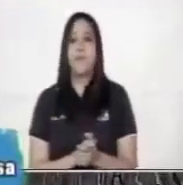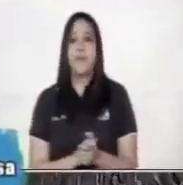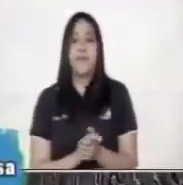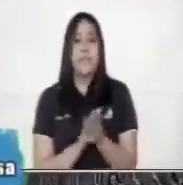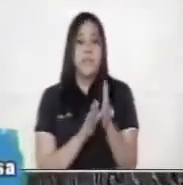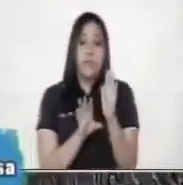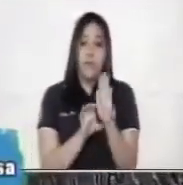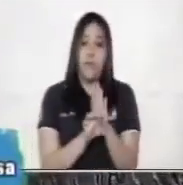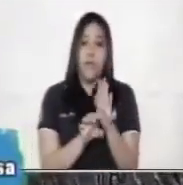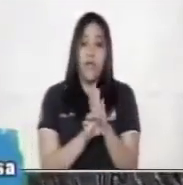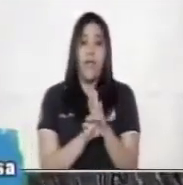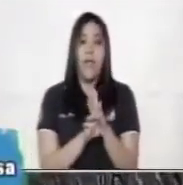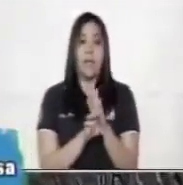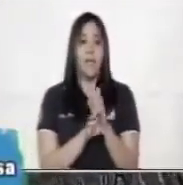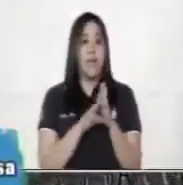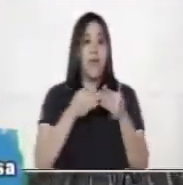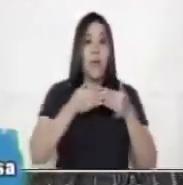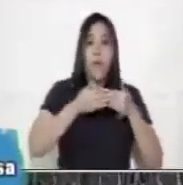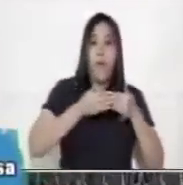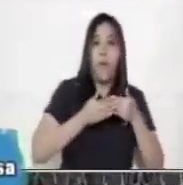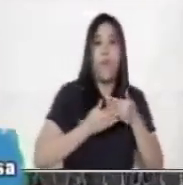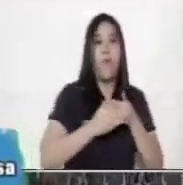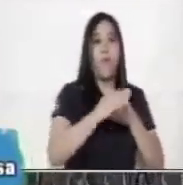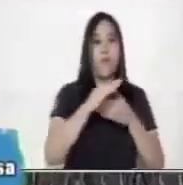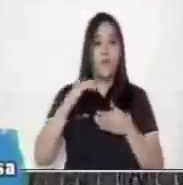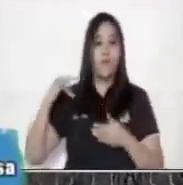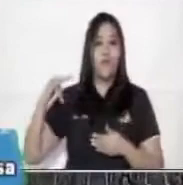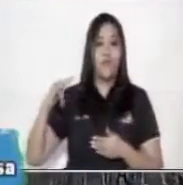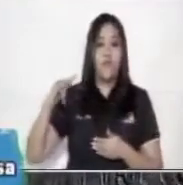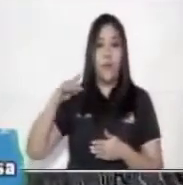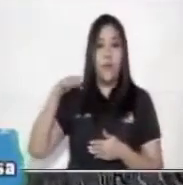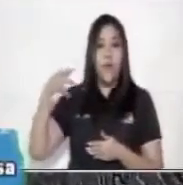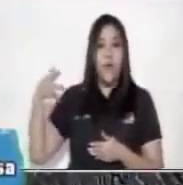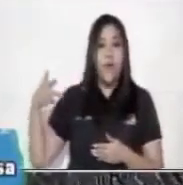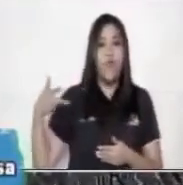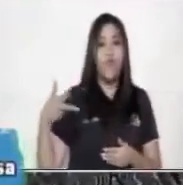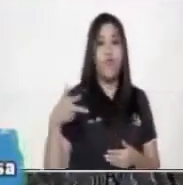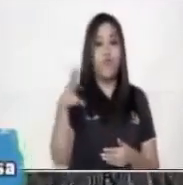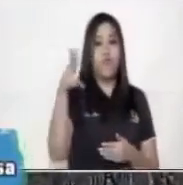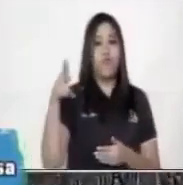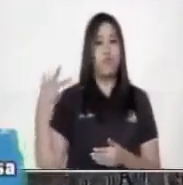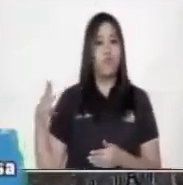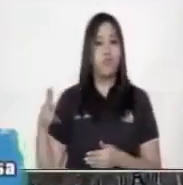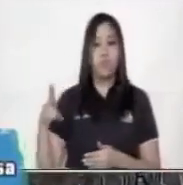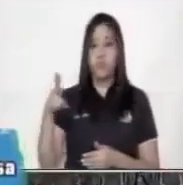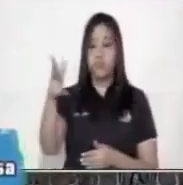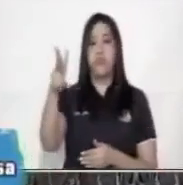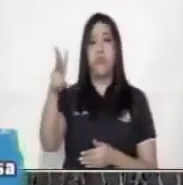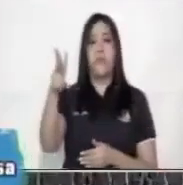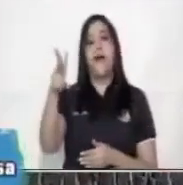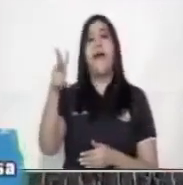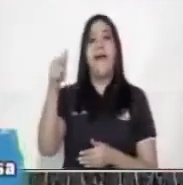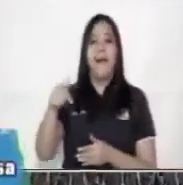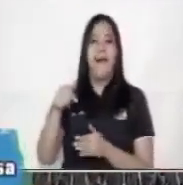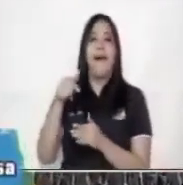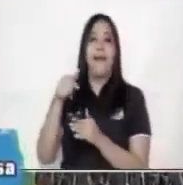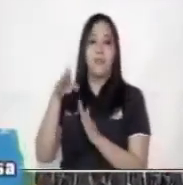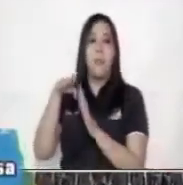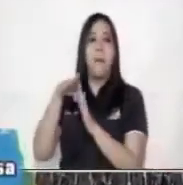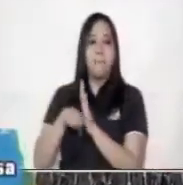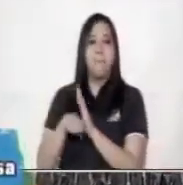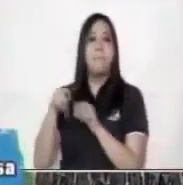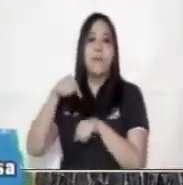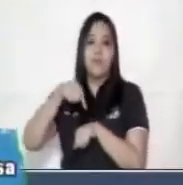Si van a más velocidad, tardan menos tiempo. Si es menor la velocidad, van a tardar más tiempo. Por eso